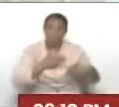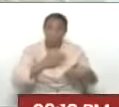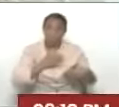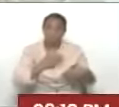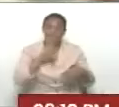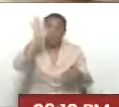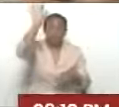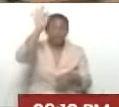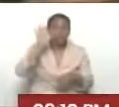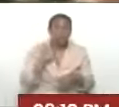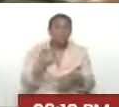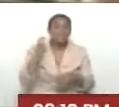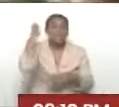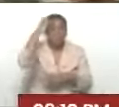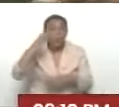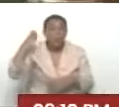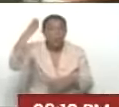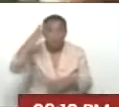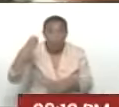de afuera, lo traigo de Europa.